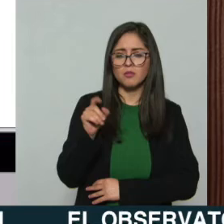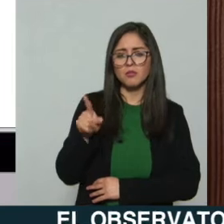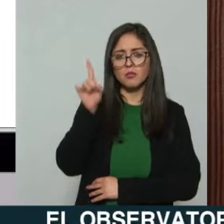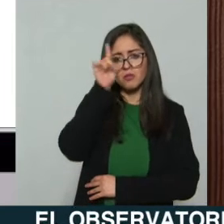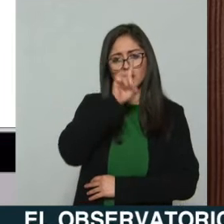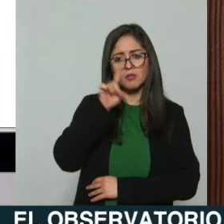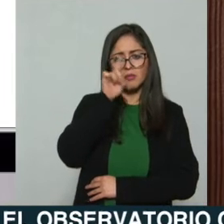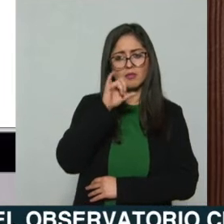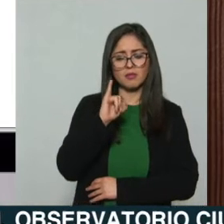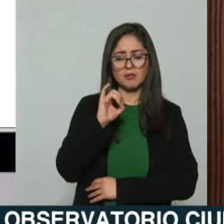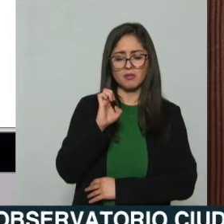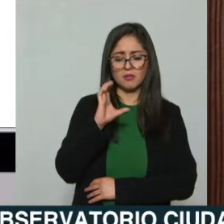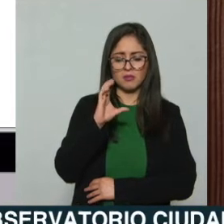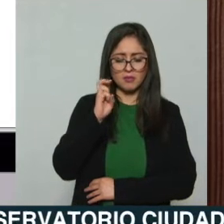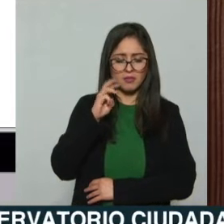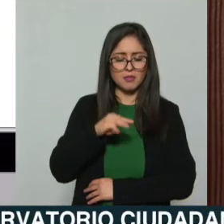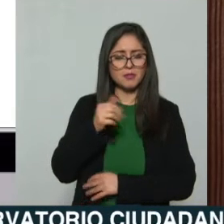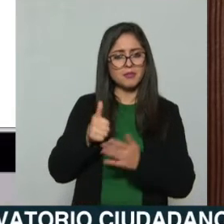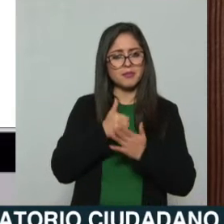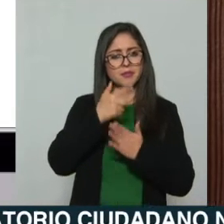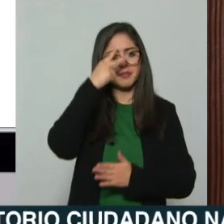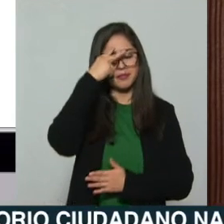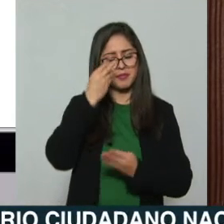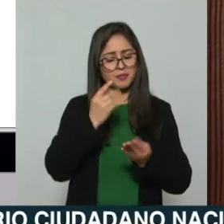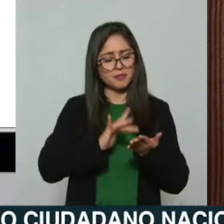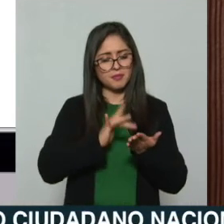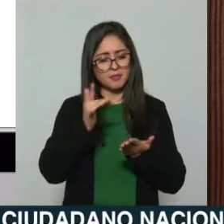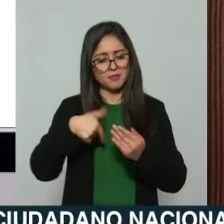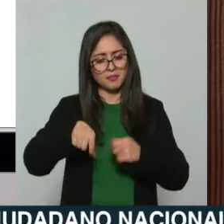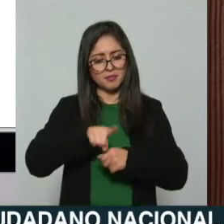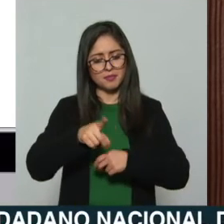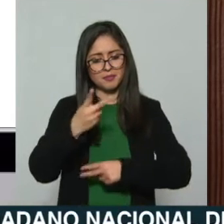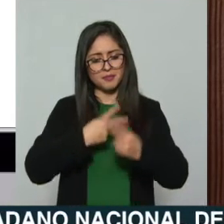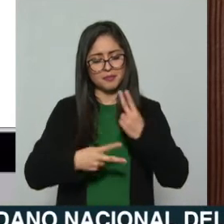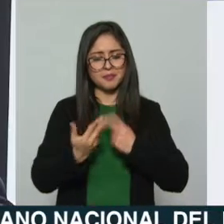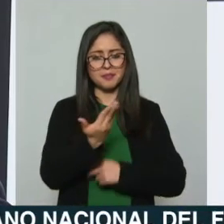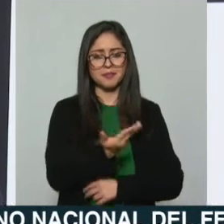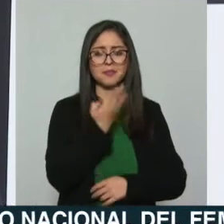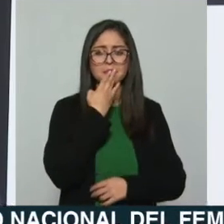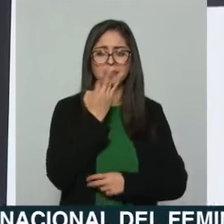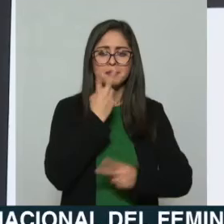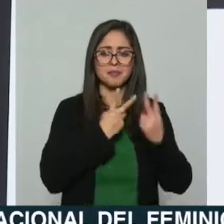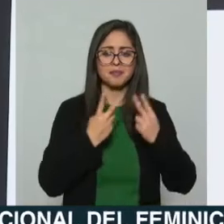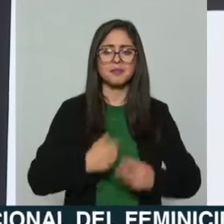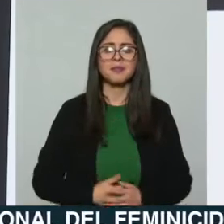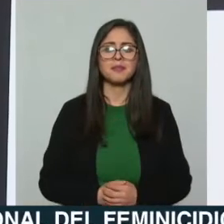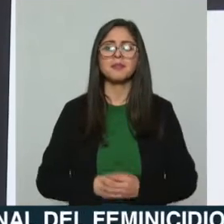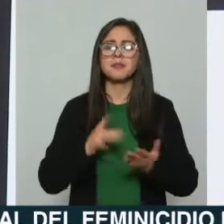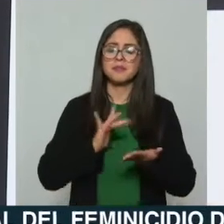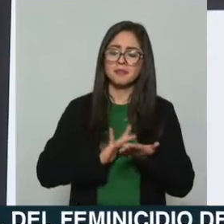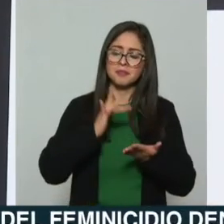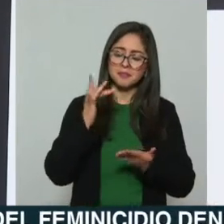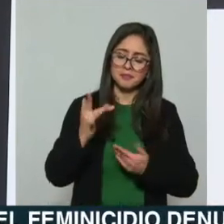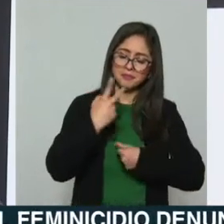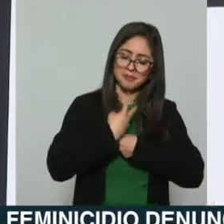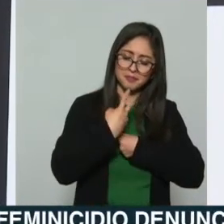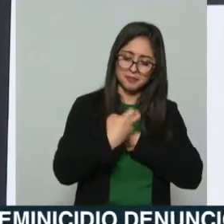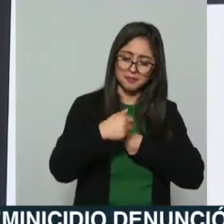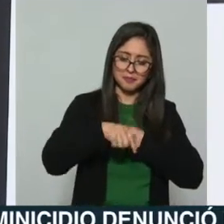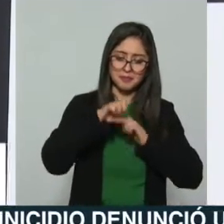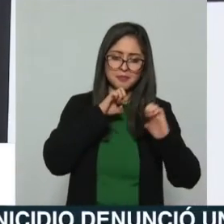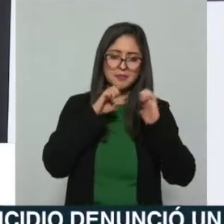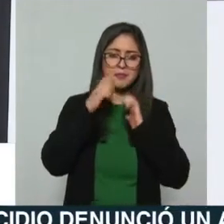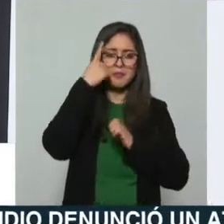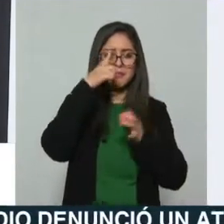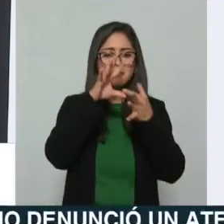del Instituto Electoral de la Ciudad de México. Muchísimas gracias, Mauricio, por acompañarnos. Esta es tu casa siempre. Bienvenido. Ale, muchas gracias. Encantado de estar con ustedes esta mañana para platicarles a la